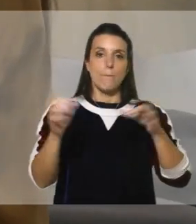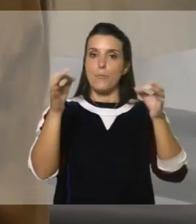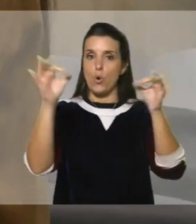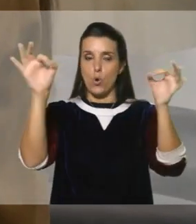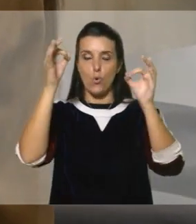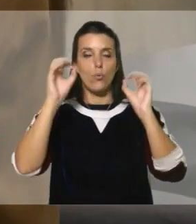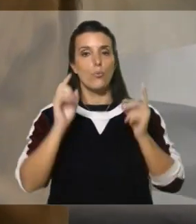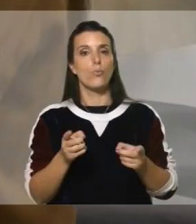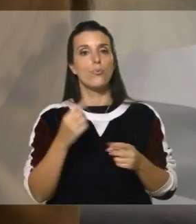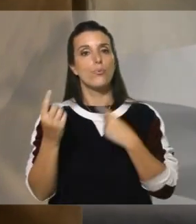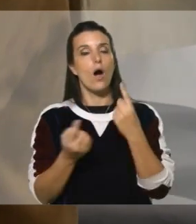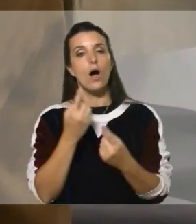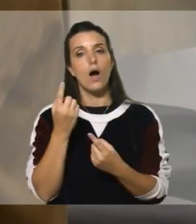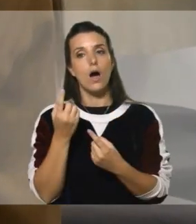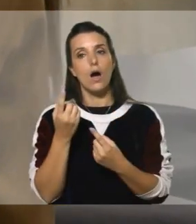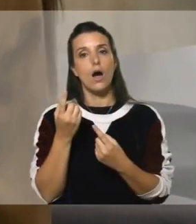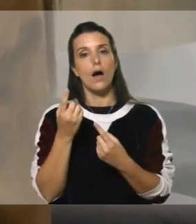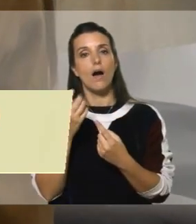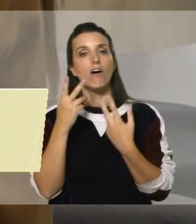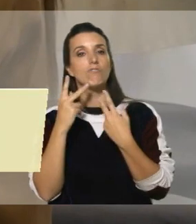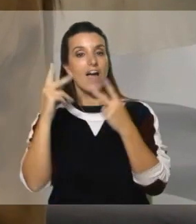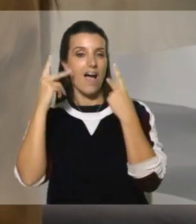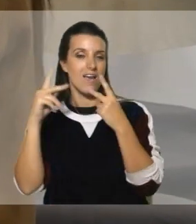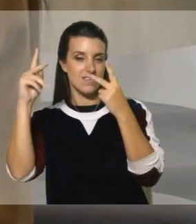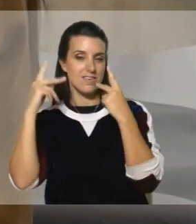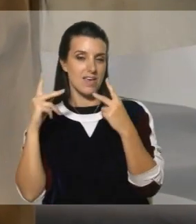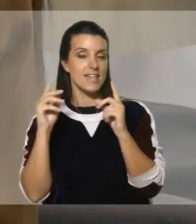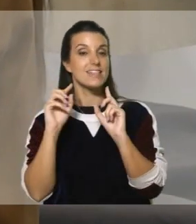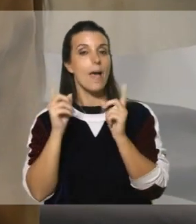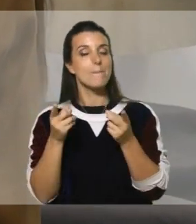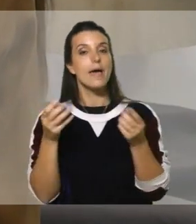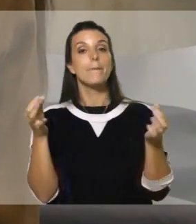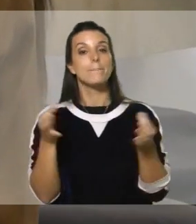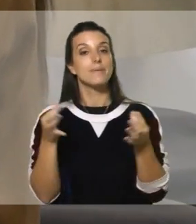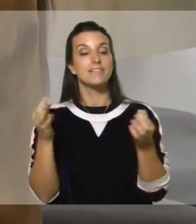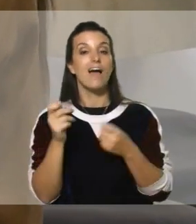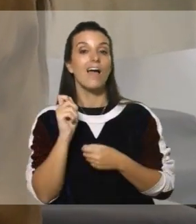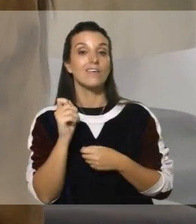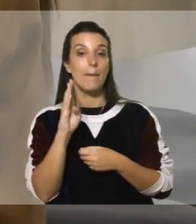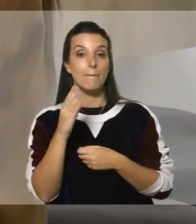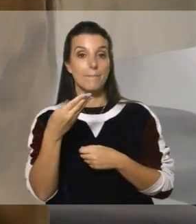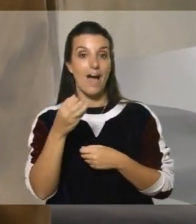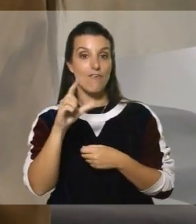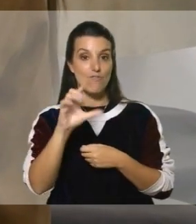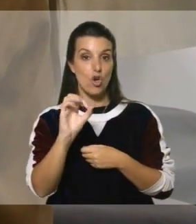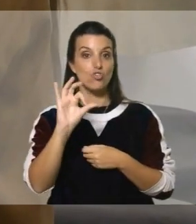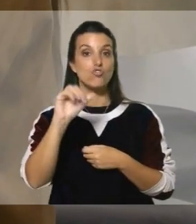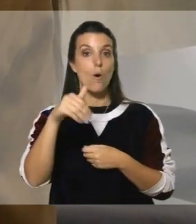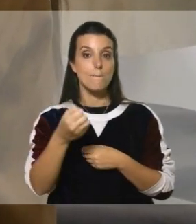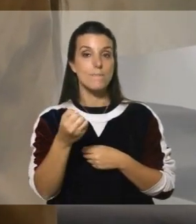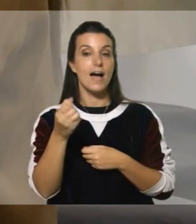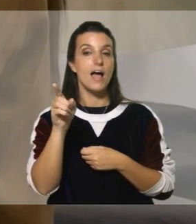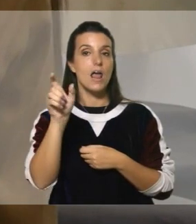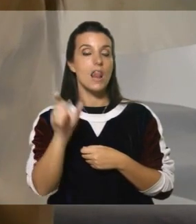participó de algunos de las giras que hicimos y también muy especialmente a Pablo soma es